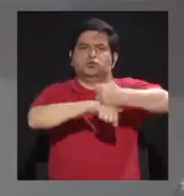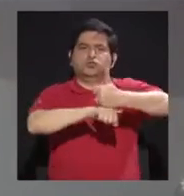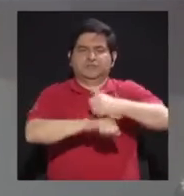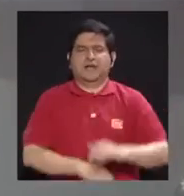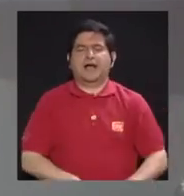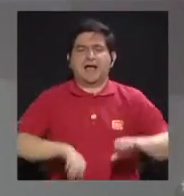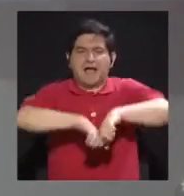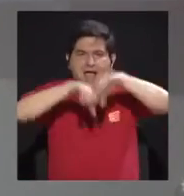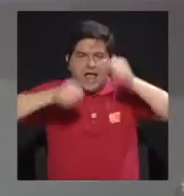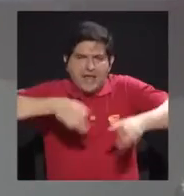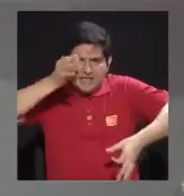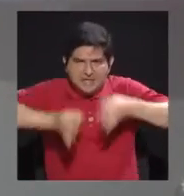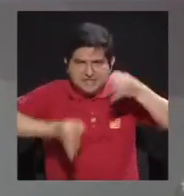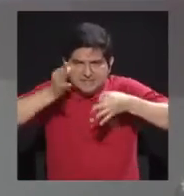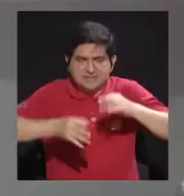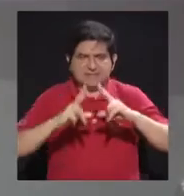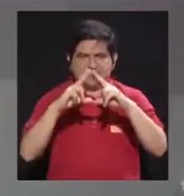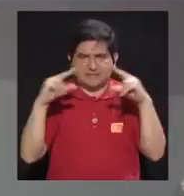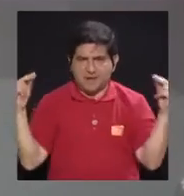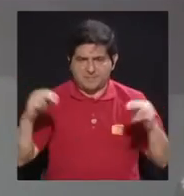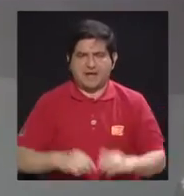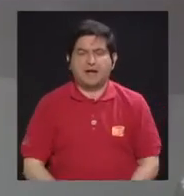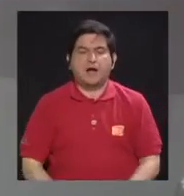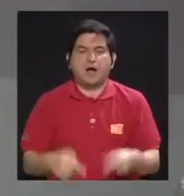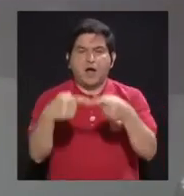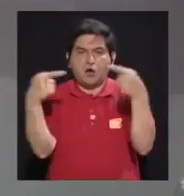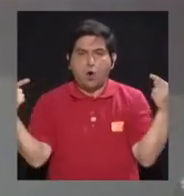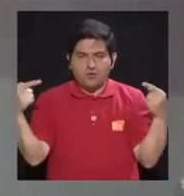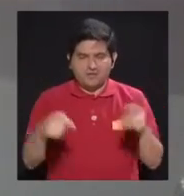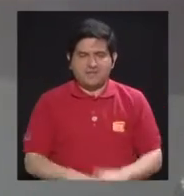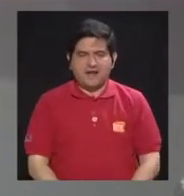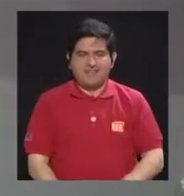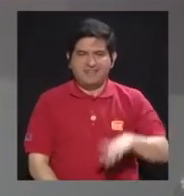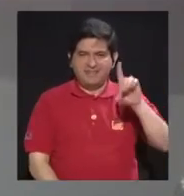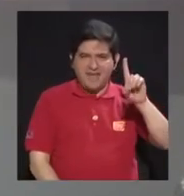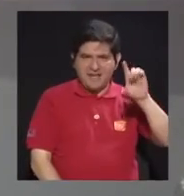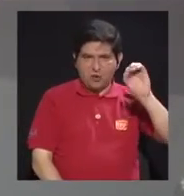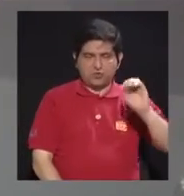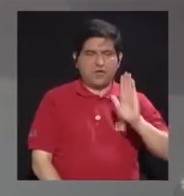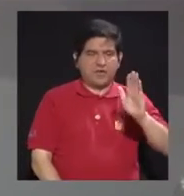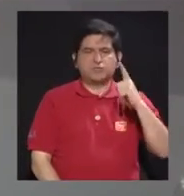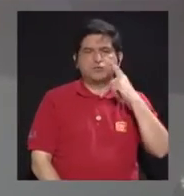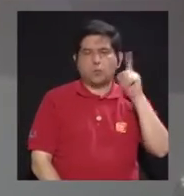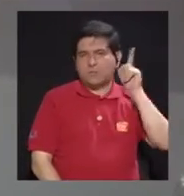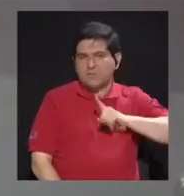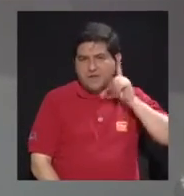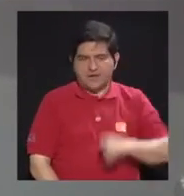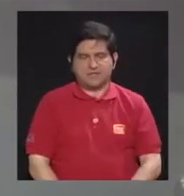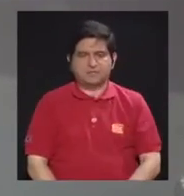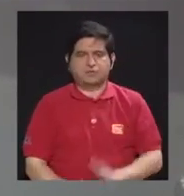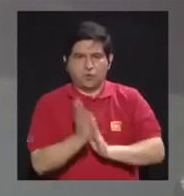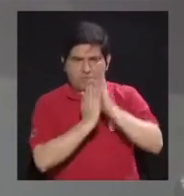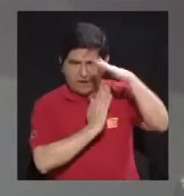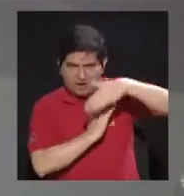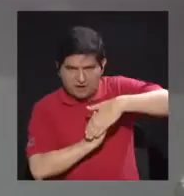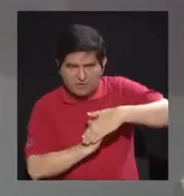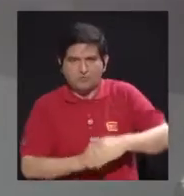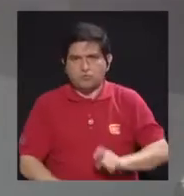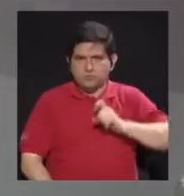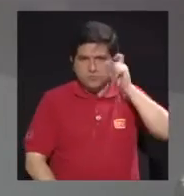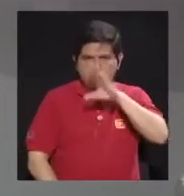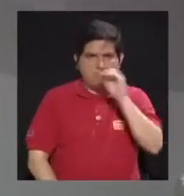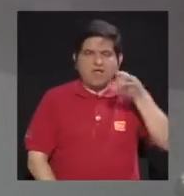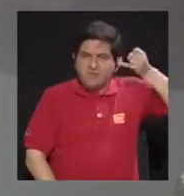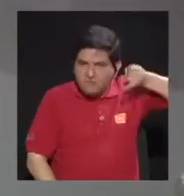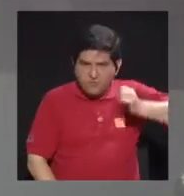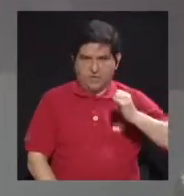en el sistema judicial de Nicaragua contra Daniel Ortega, quien era su padrastro, de abuso sexual y violación. Entonces, a partir de